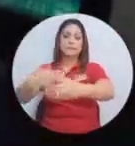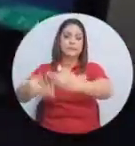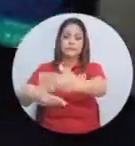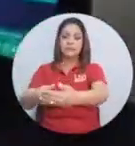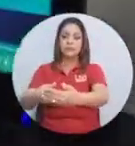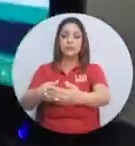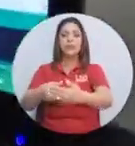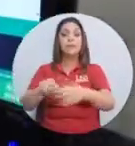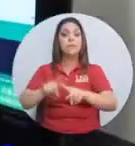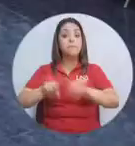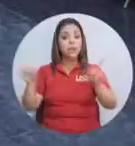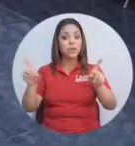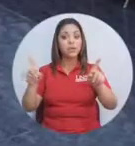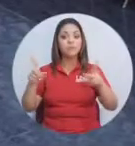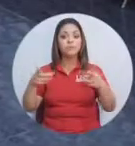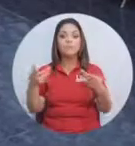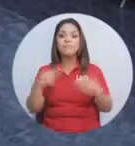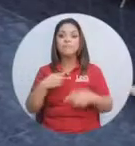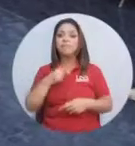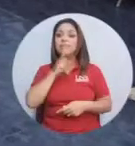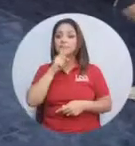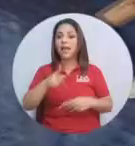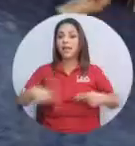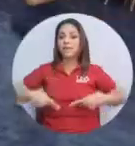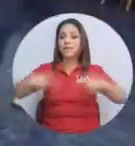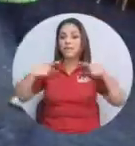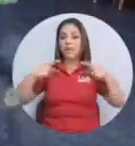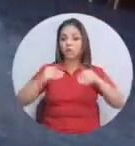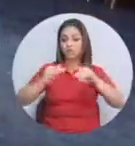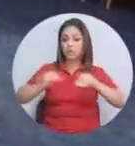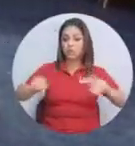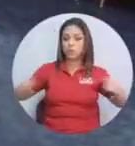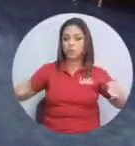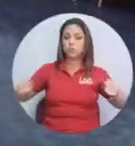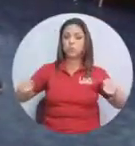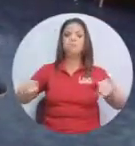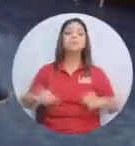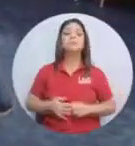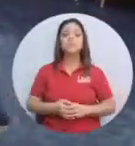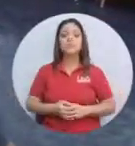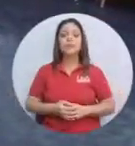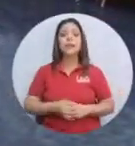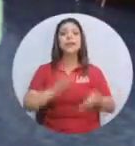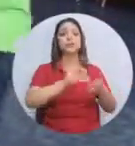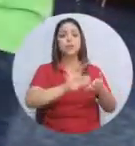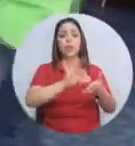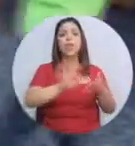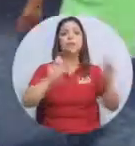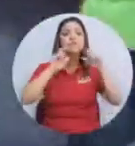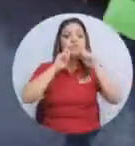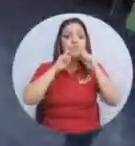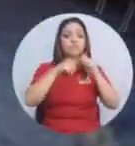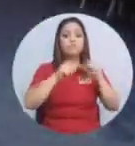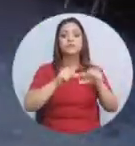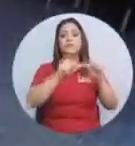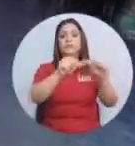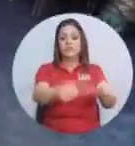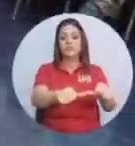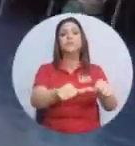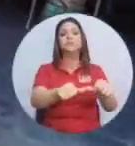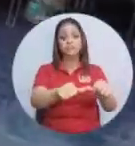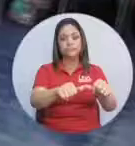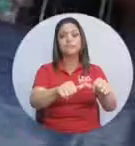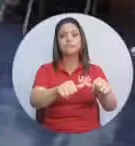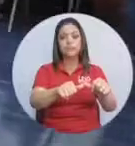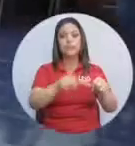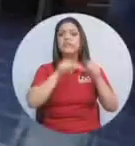que lo vemos, sin embargo, que en la cotidiana de niños y niñas, el anclaje en el contexto escolar sigue siendo relevante, que sigue